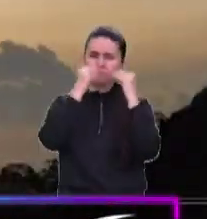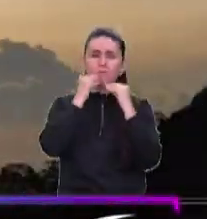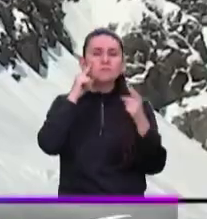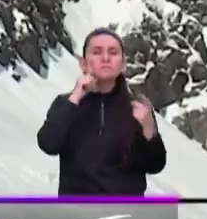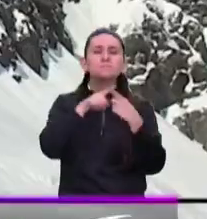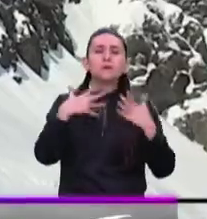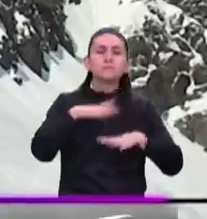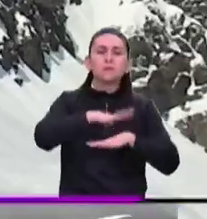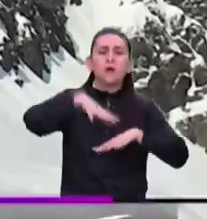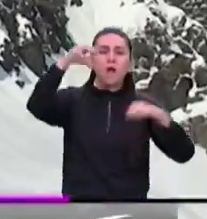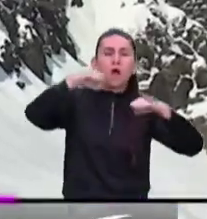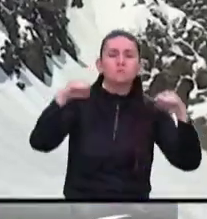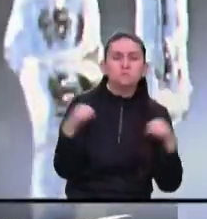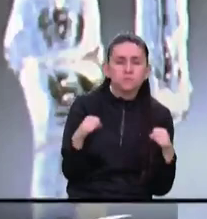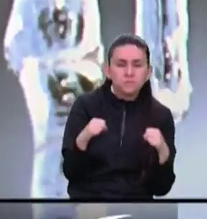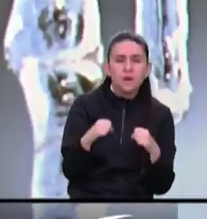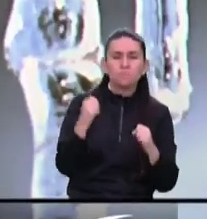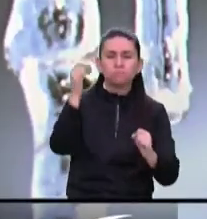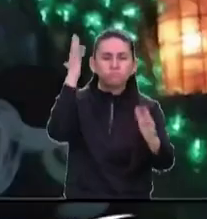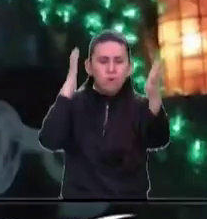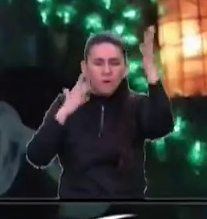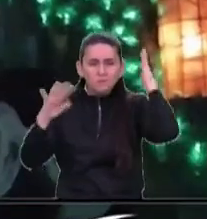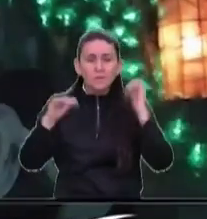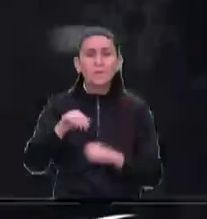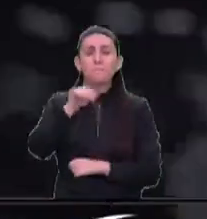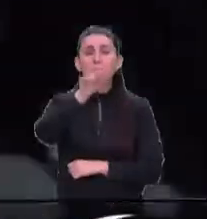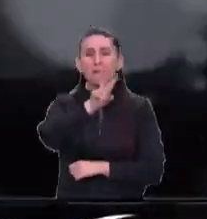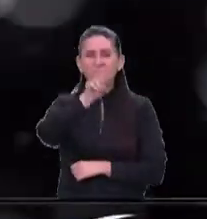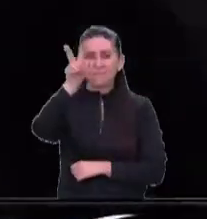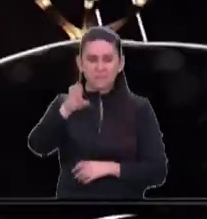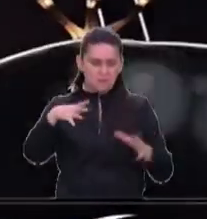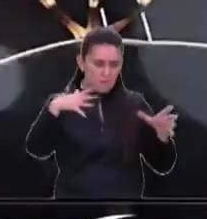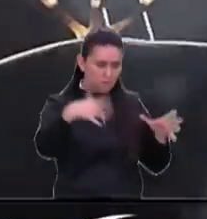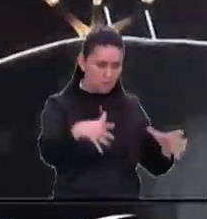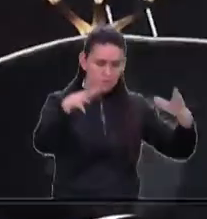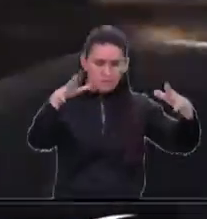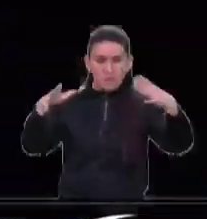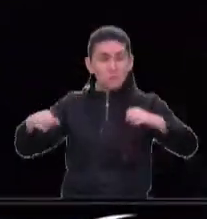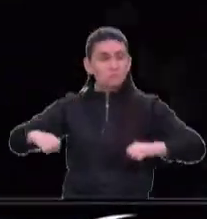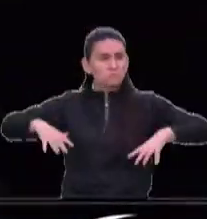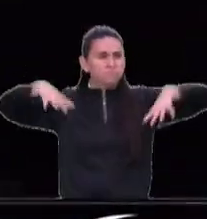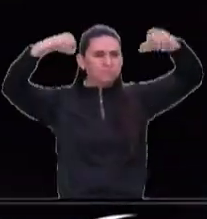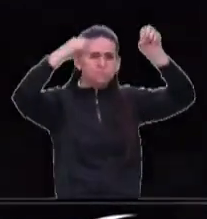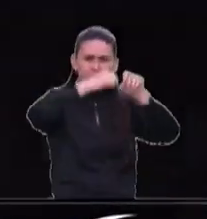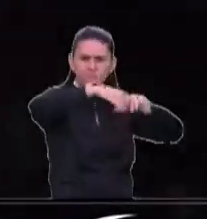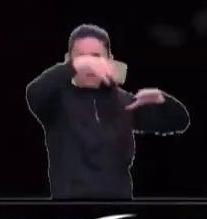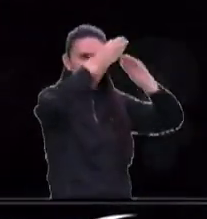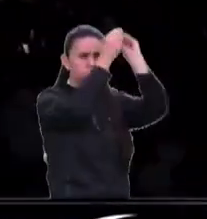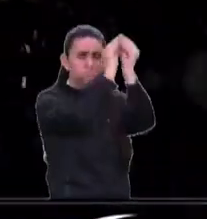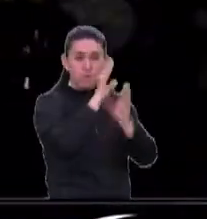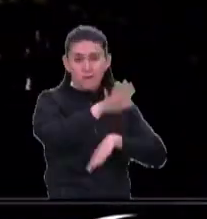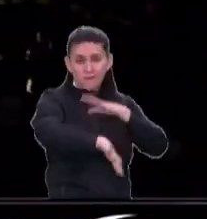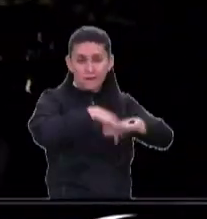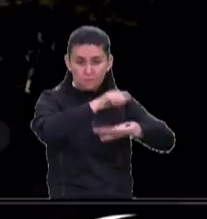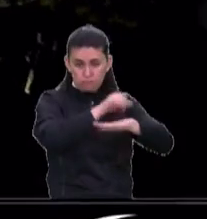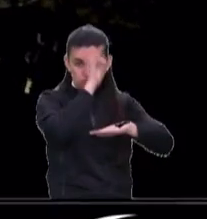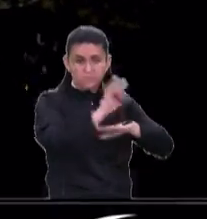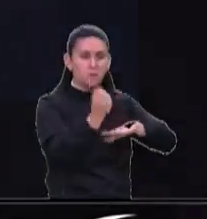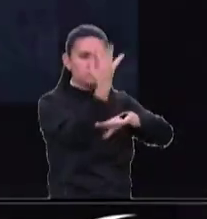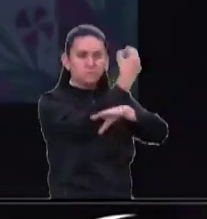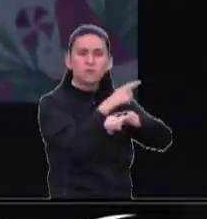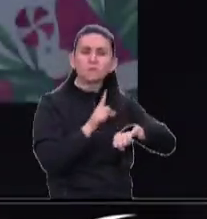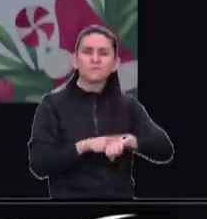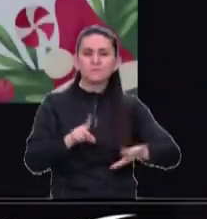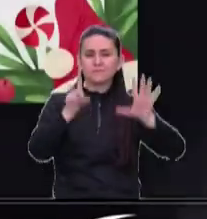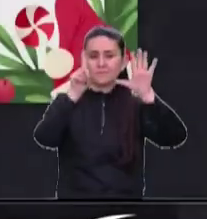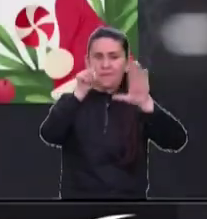los nevados y nuestros bosques. Se ven 27 escenas multisensoriales con figuras gigantes elaboradas con material reciclable. El horario es